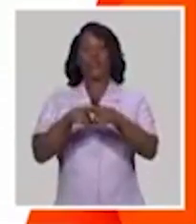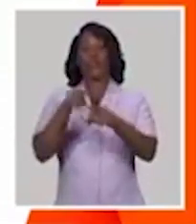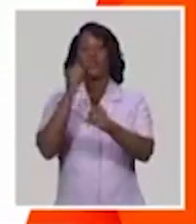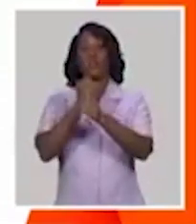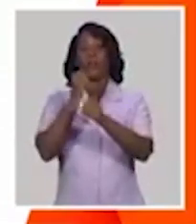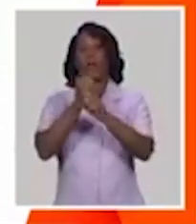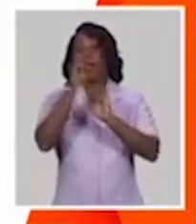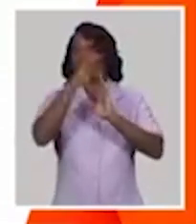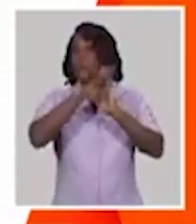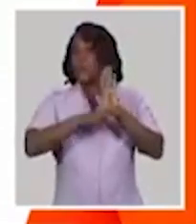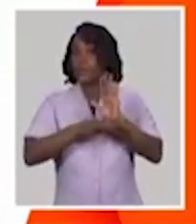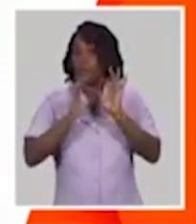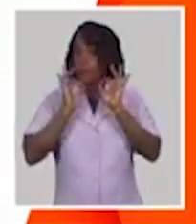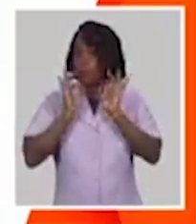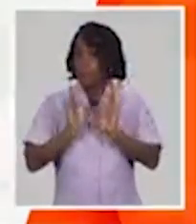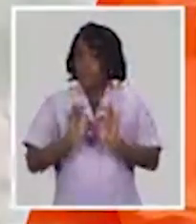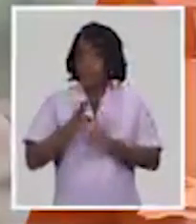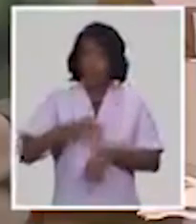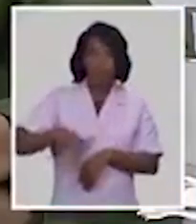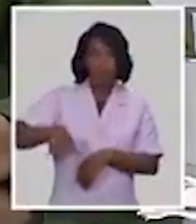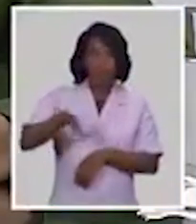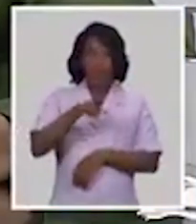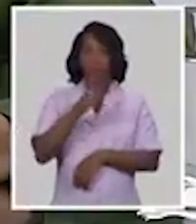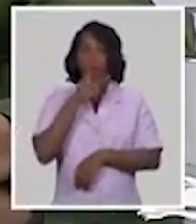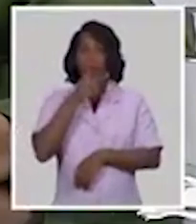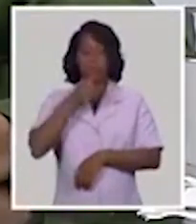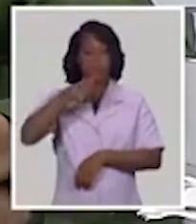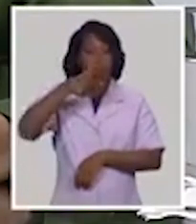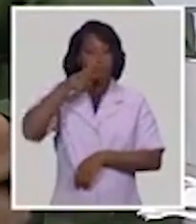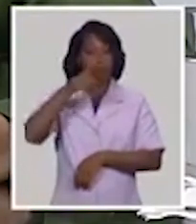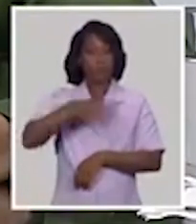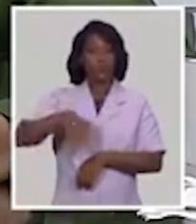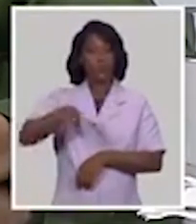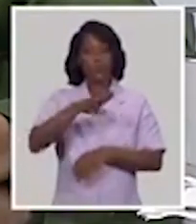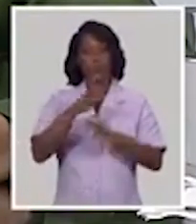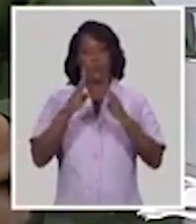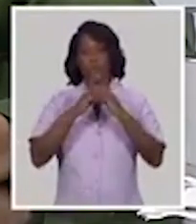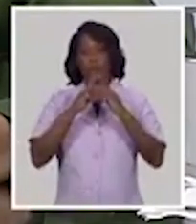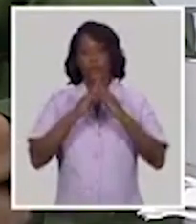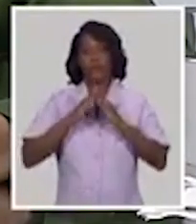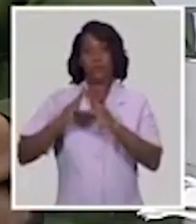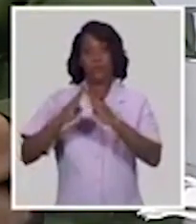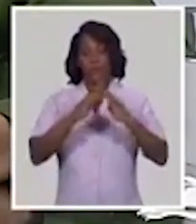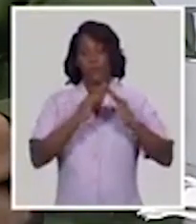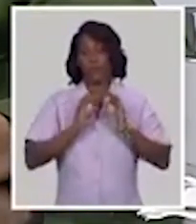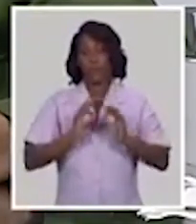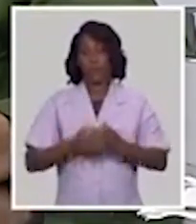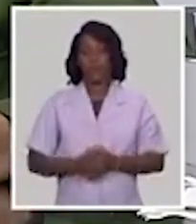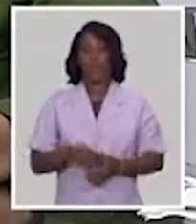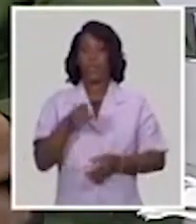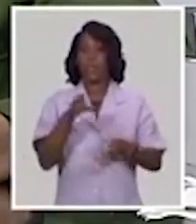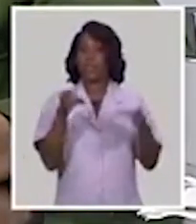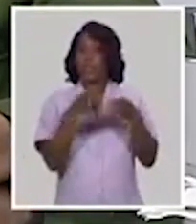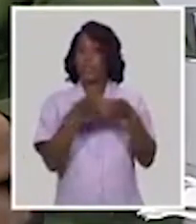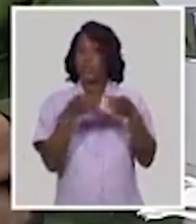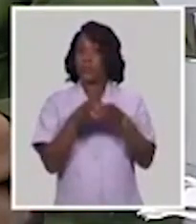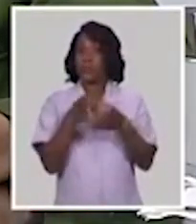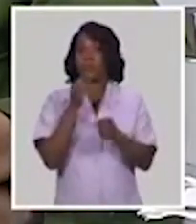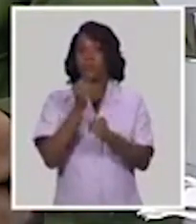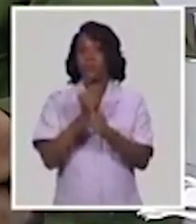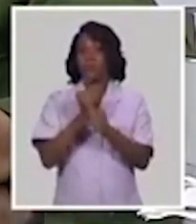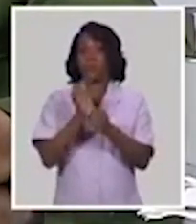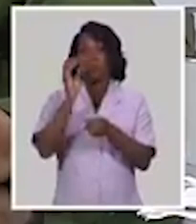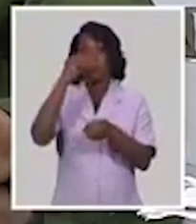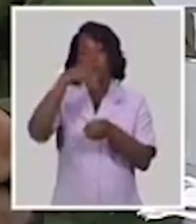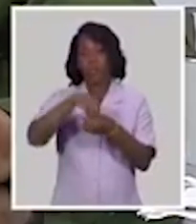efectivo del Consejo Popular, que tiene que jugar un papel más activo en esta batalla. Estos grupos estarán integrados como en los